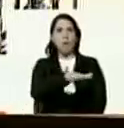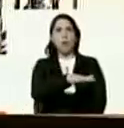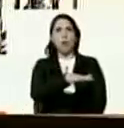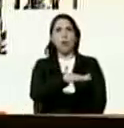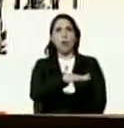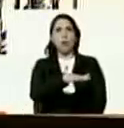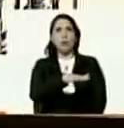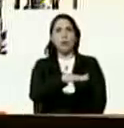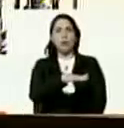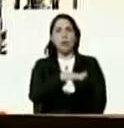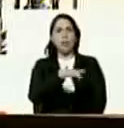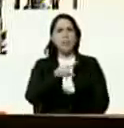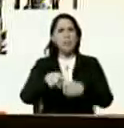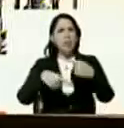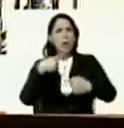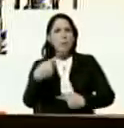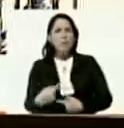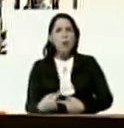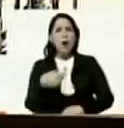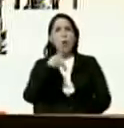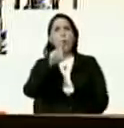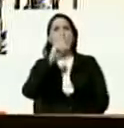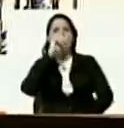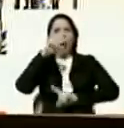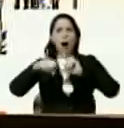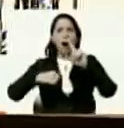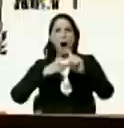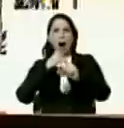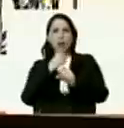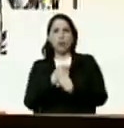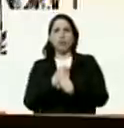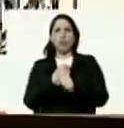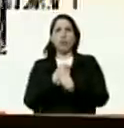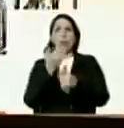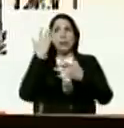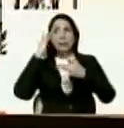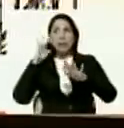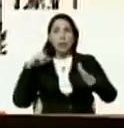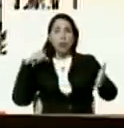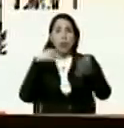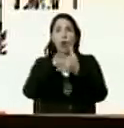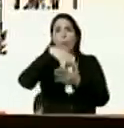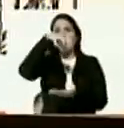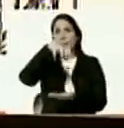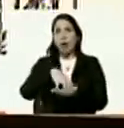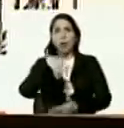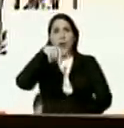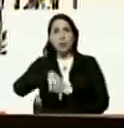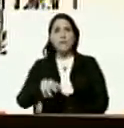después de un año de intento de golpe de Estado en Venezuela,